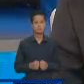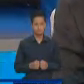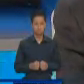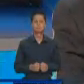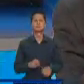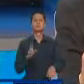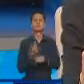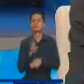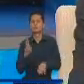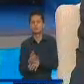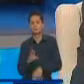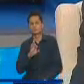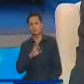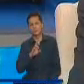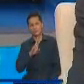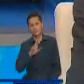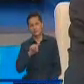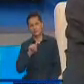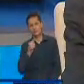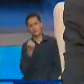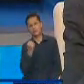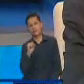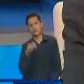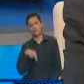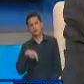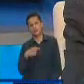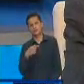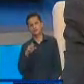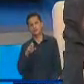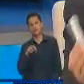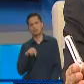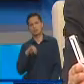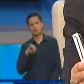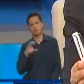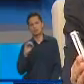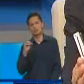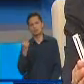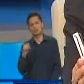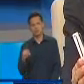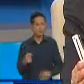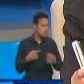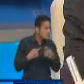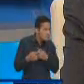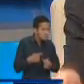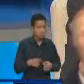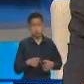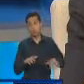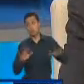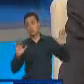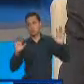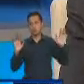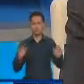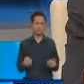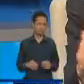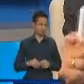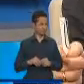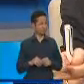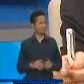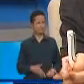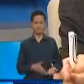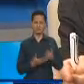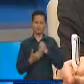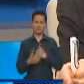El uso de transgénicos siempre será motivo de debate, de polémica, pero el tema es, ¿en qué puede aportar el